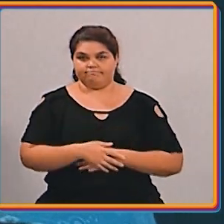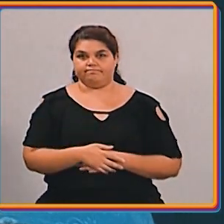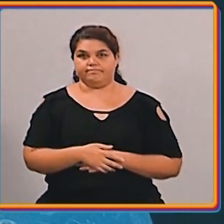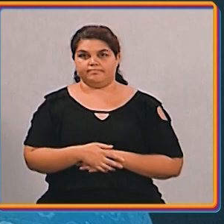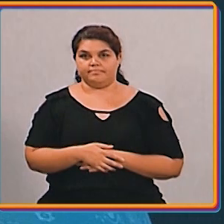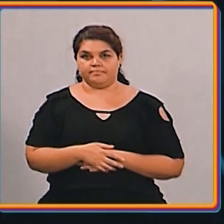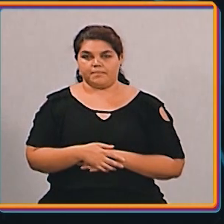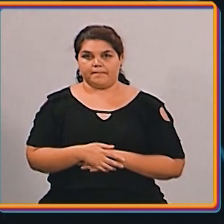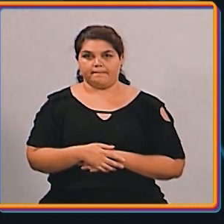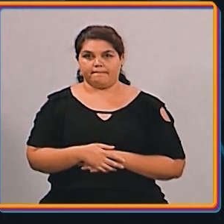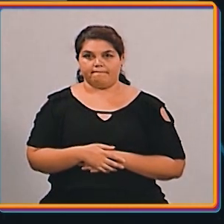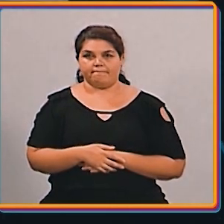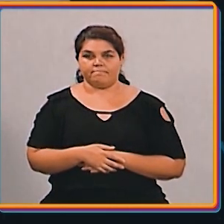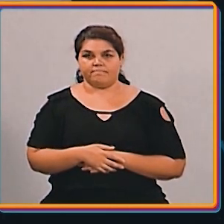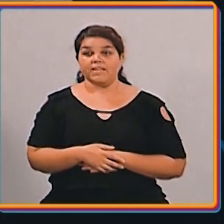Resistencia.